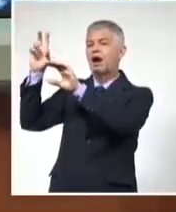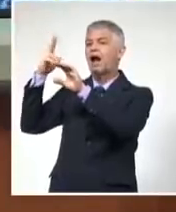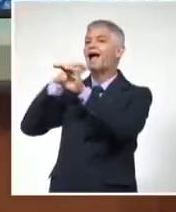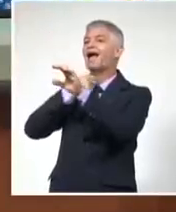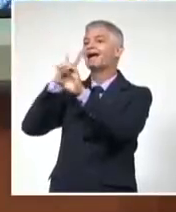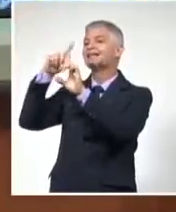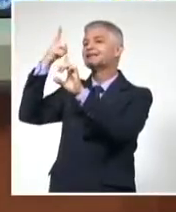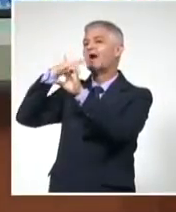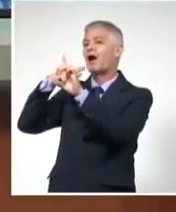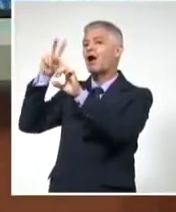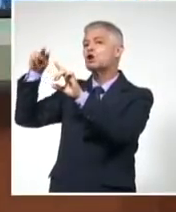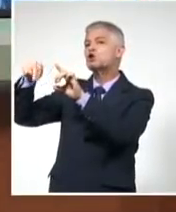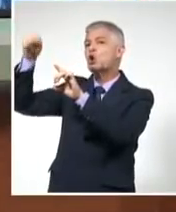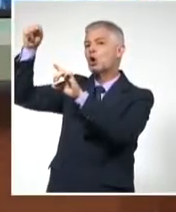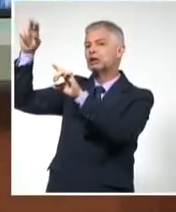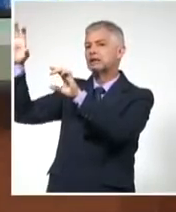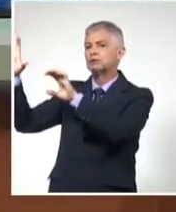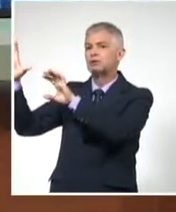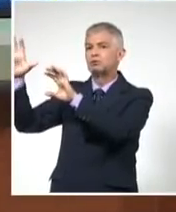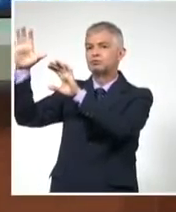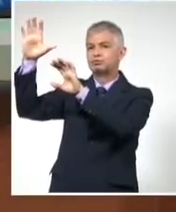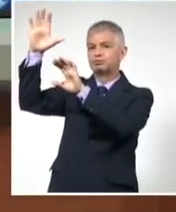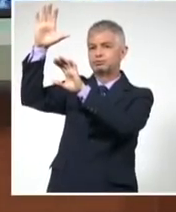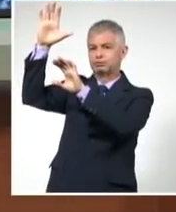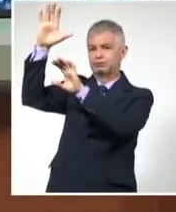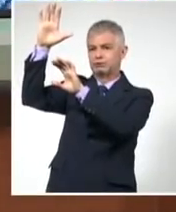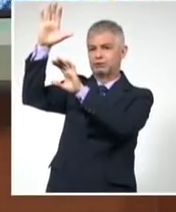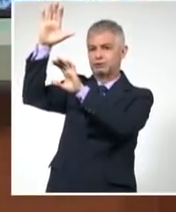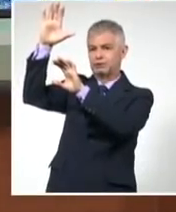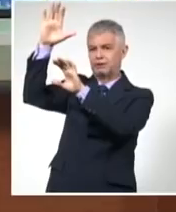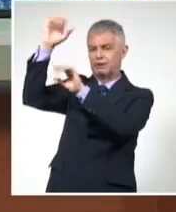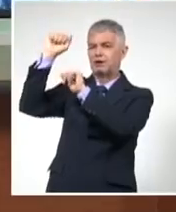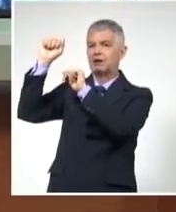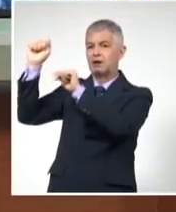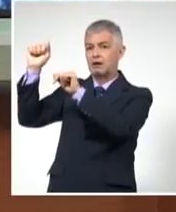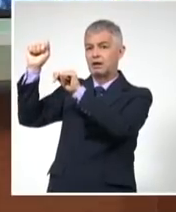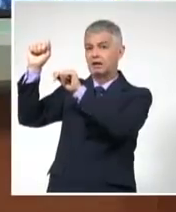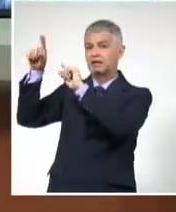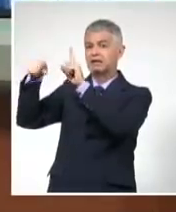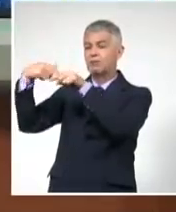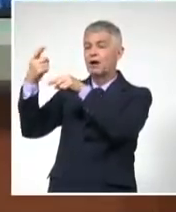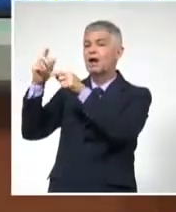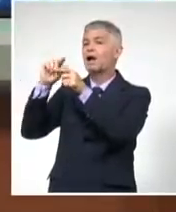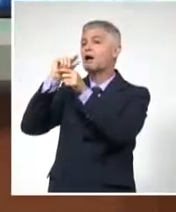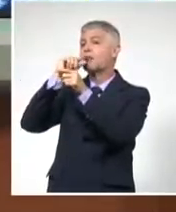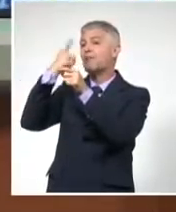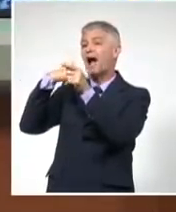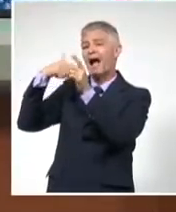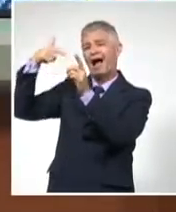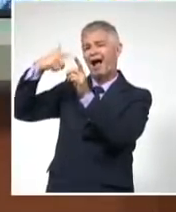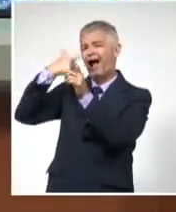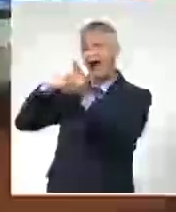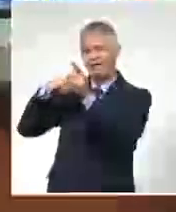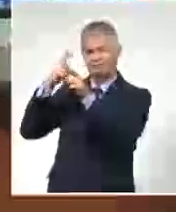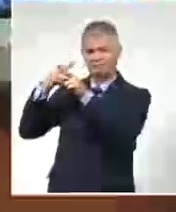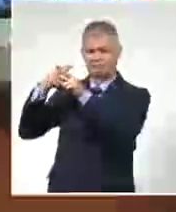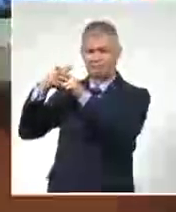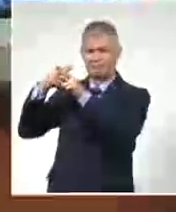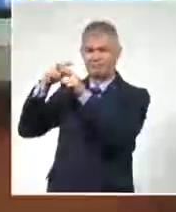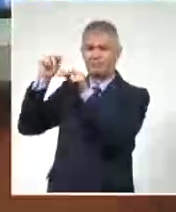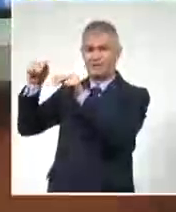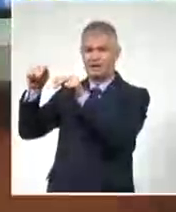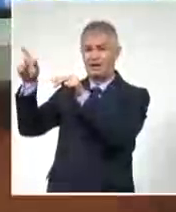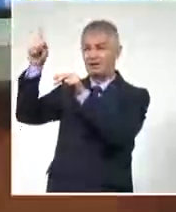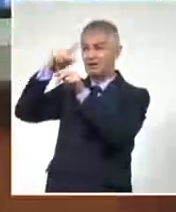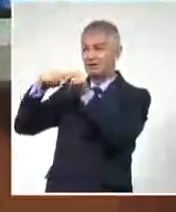girar en este sentido, porque se va a ser absorbido por esa baja y entonces va a ocurrir una